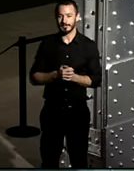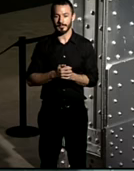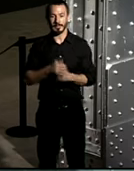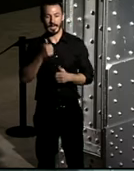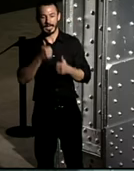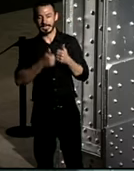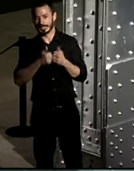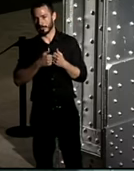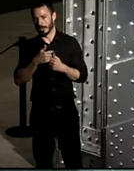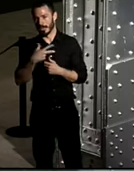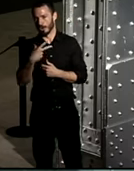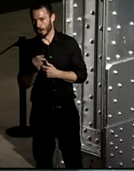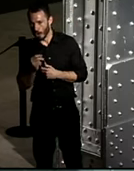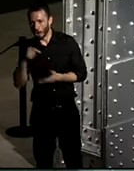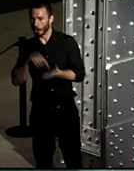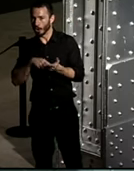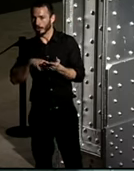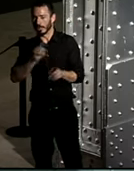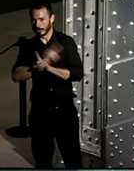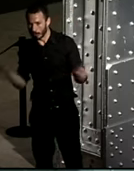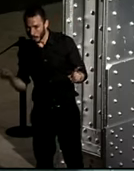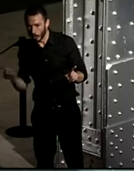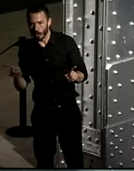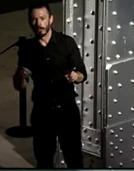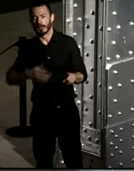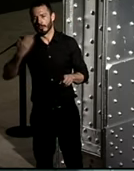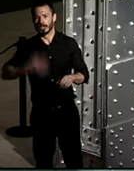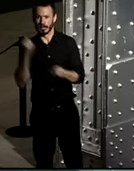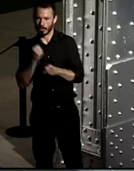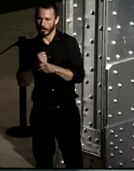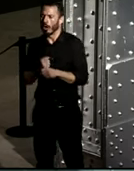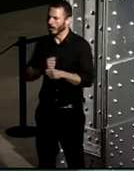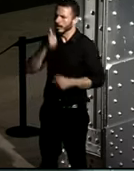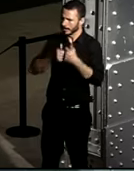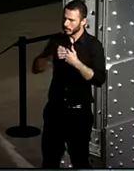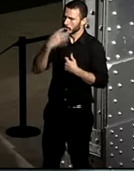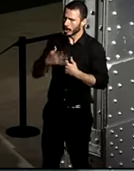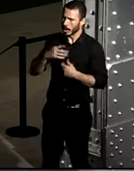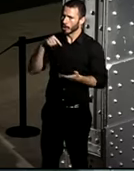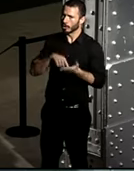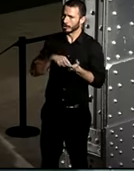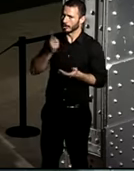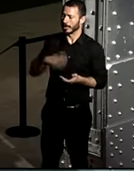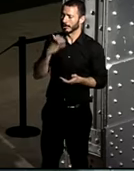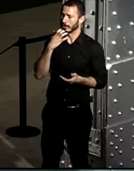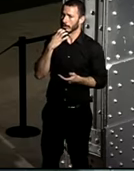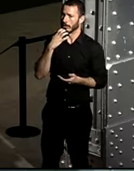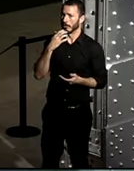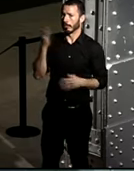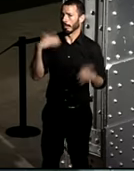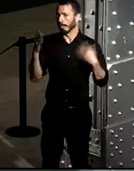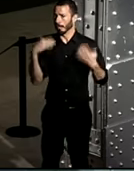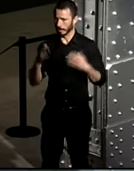las notas. Sí al trabajo. No, los exámenes están bien y las notas también, que si no se cuelgan. Vale. Ok, sí. Lo